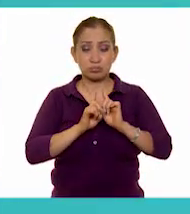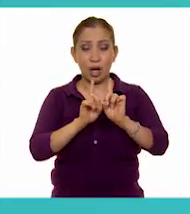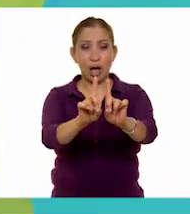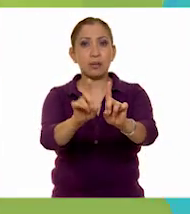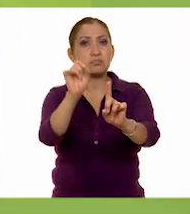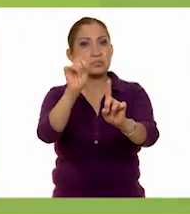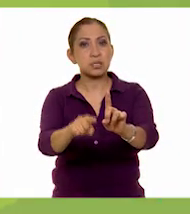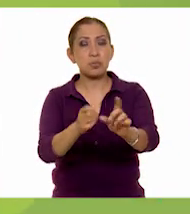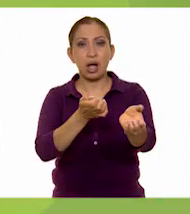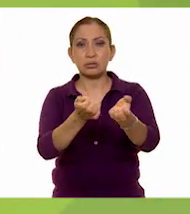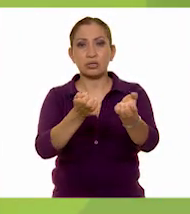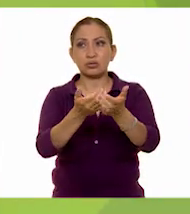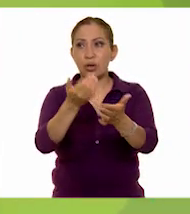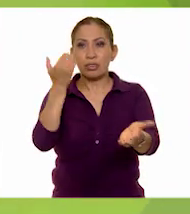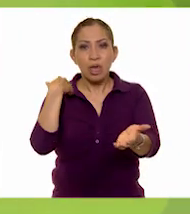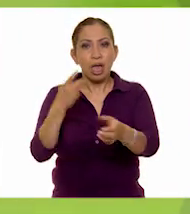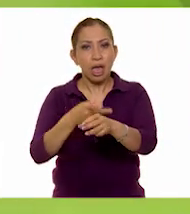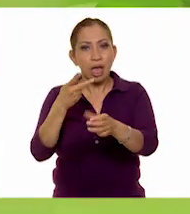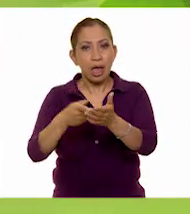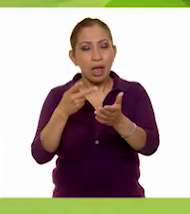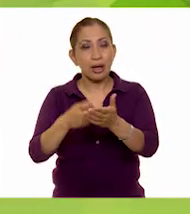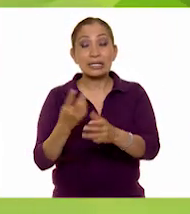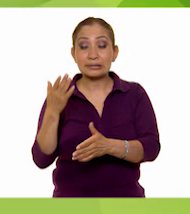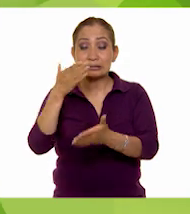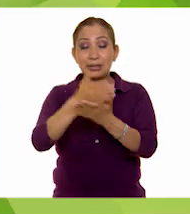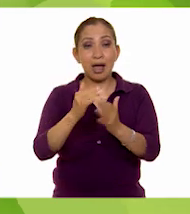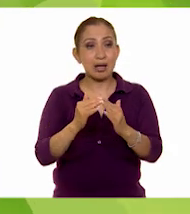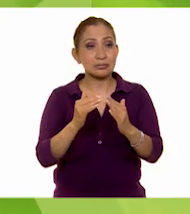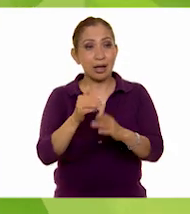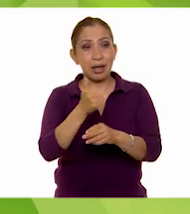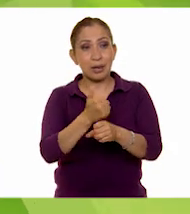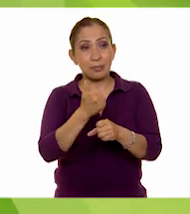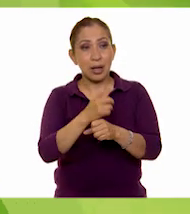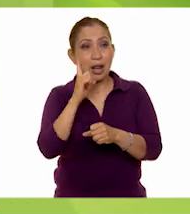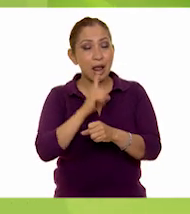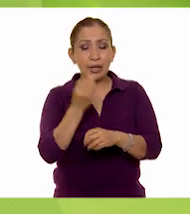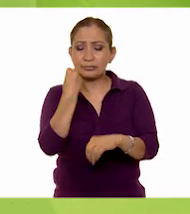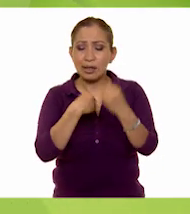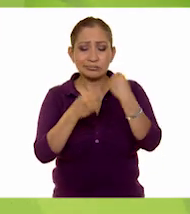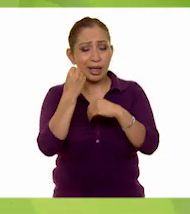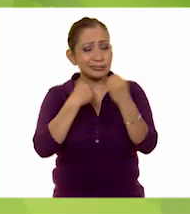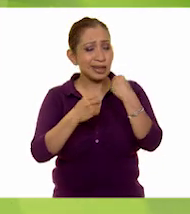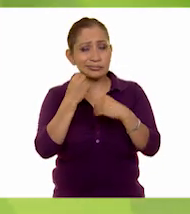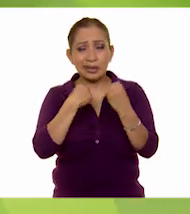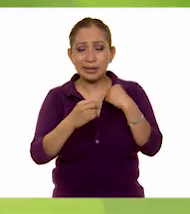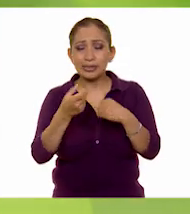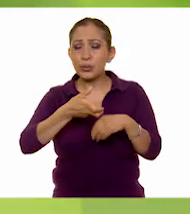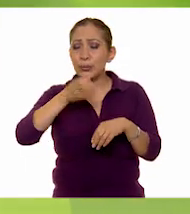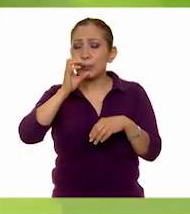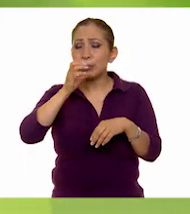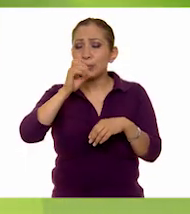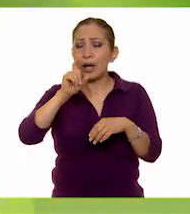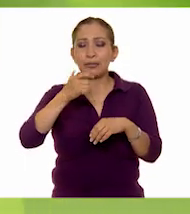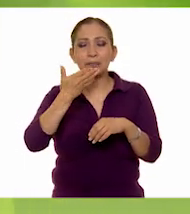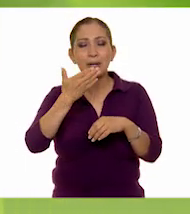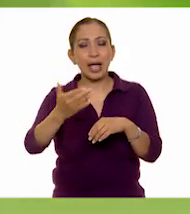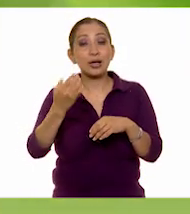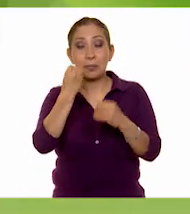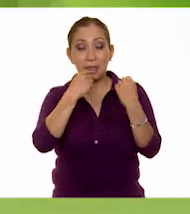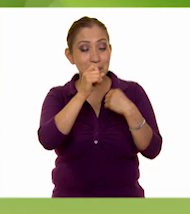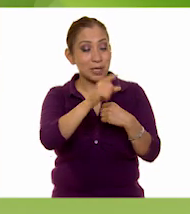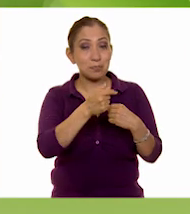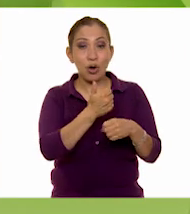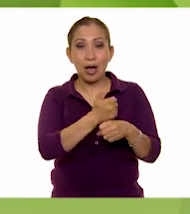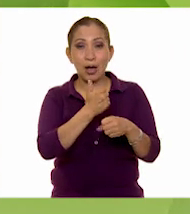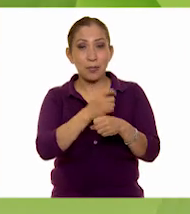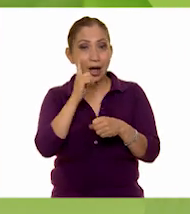hacen mucho ejercicio. Uh-huh. Así que llegaron a casa de la abuelita y se comieron y se refrescaron mucho con los alimentos